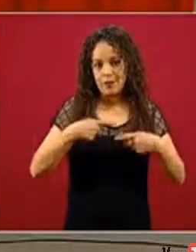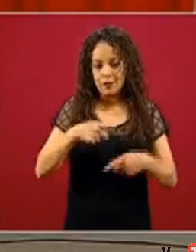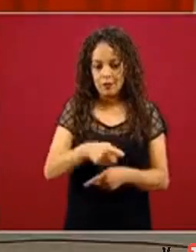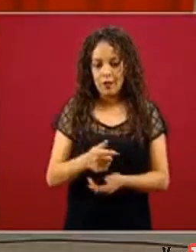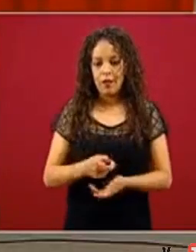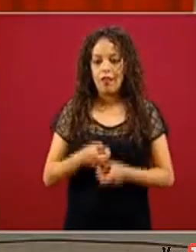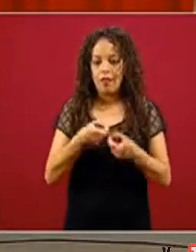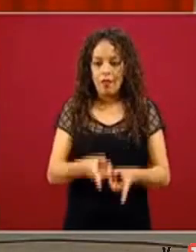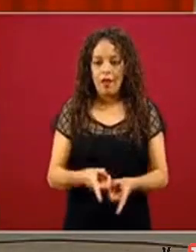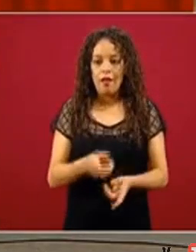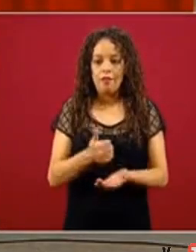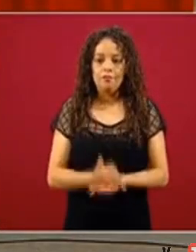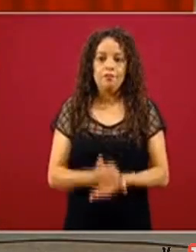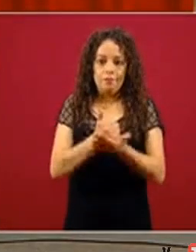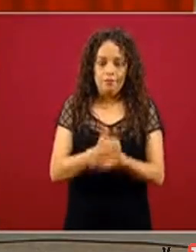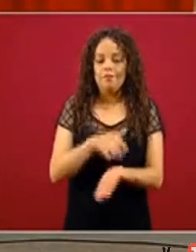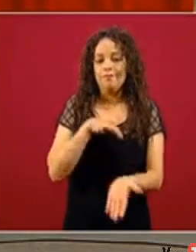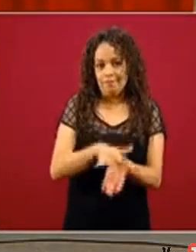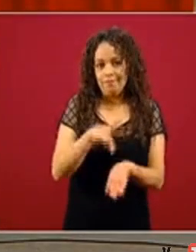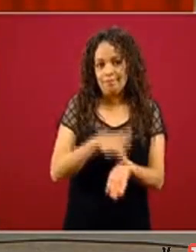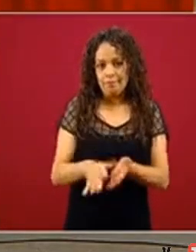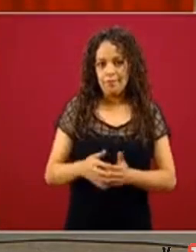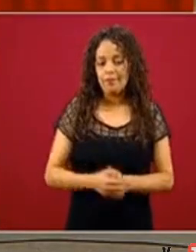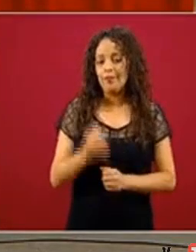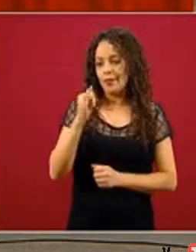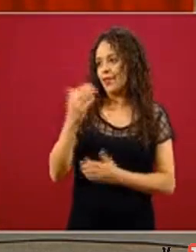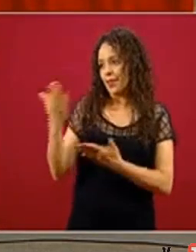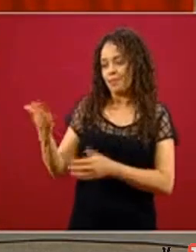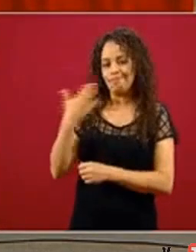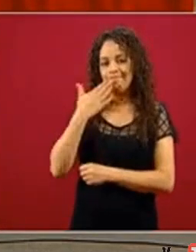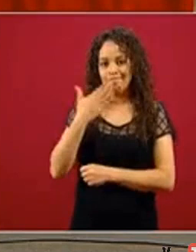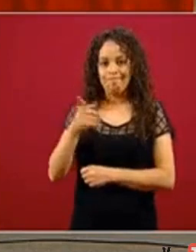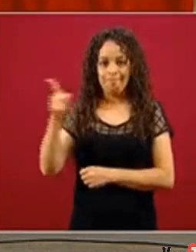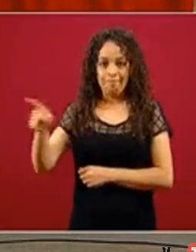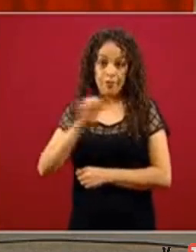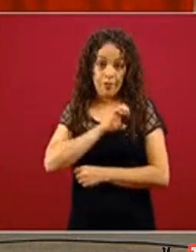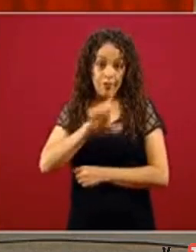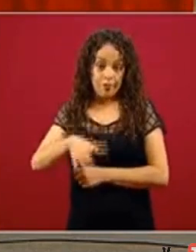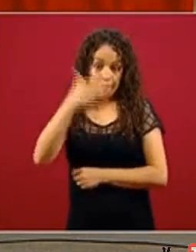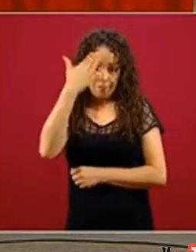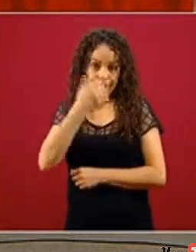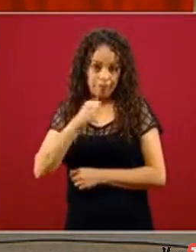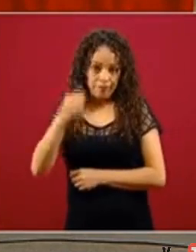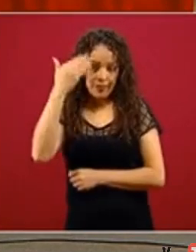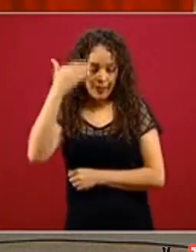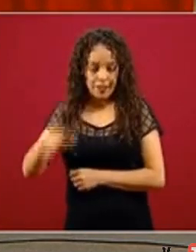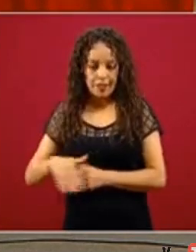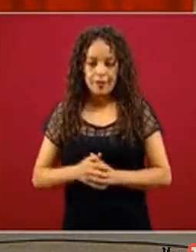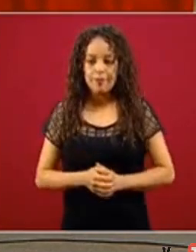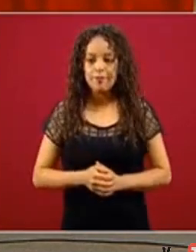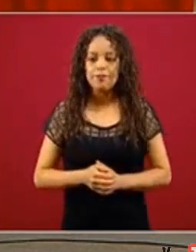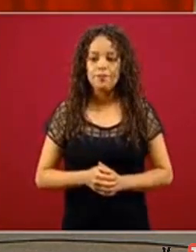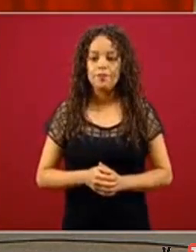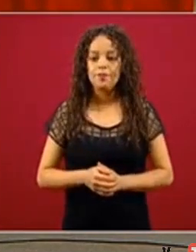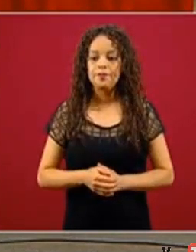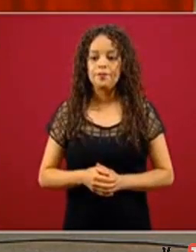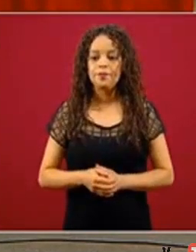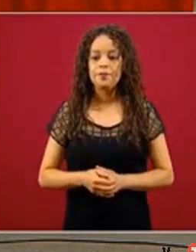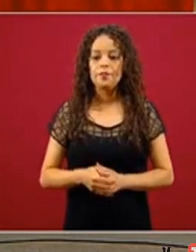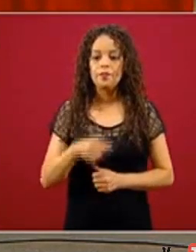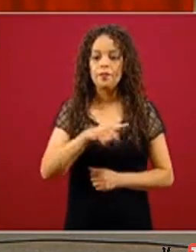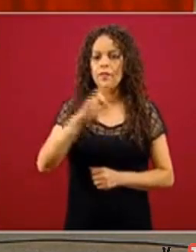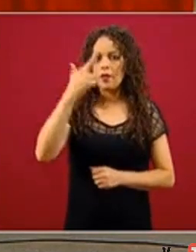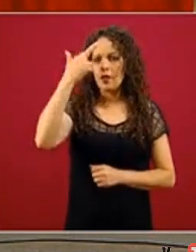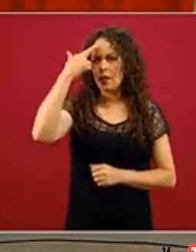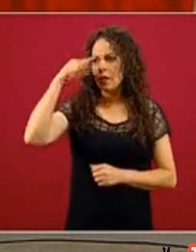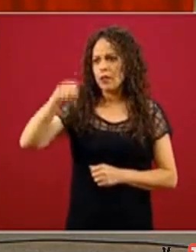personal especializado. La doctora Alice de la Torre, que acabo de invocar, me hace un recordatorio aquí, la